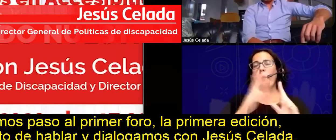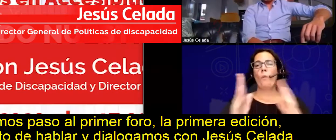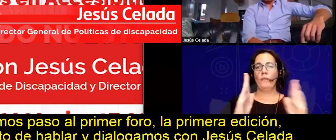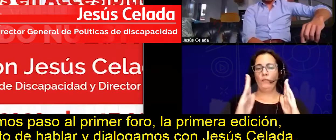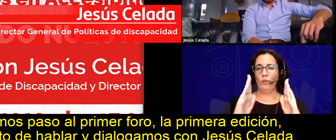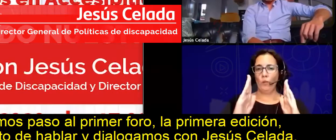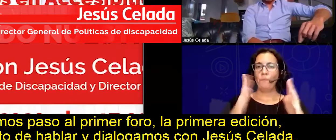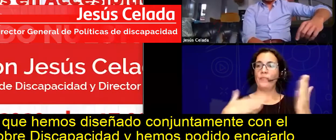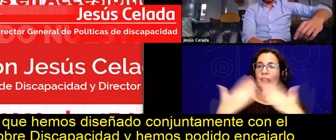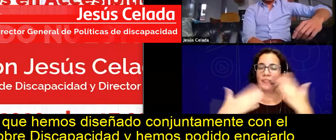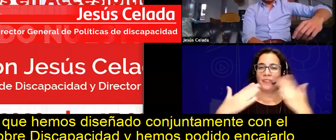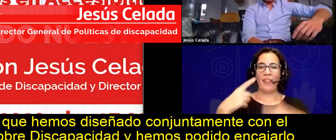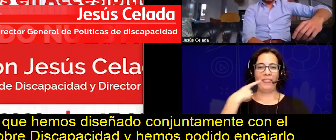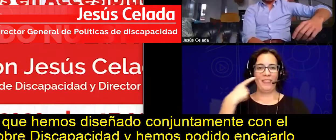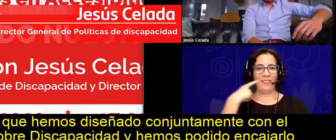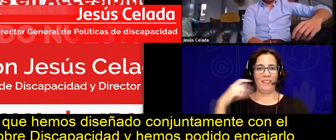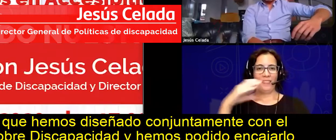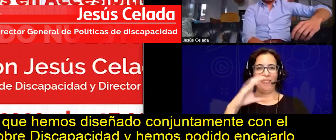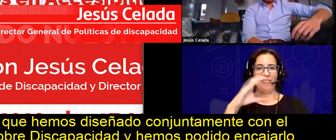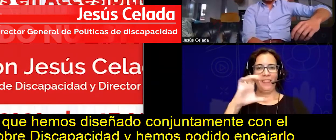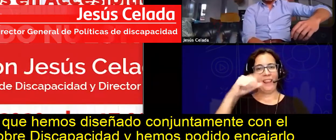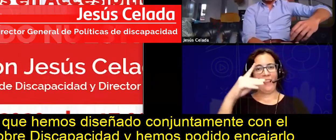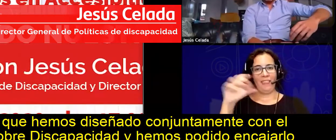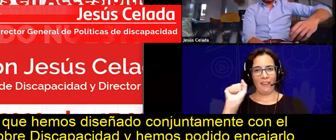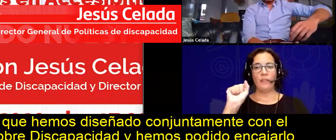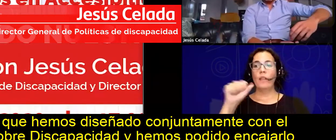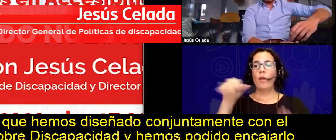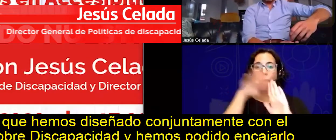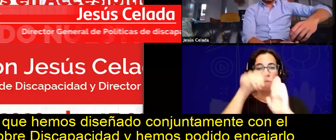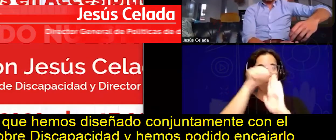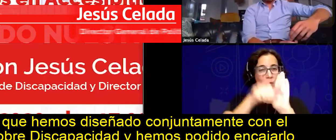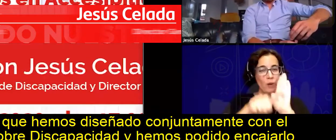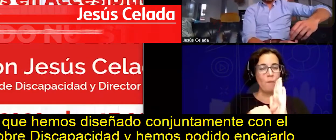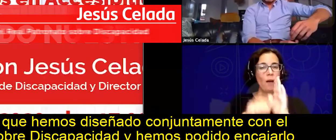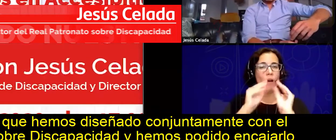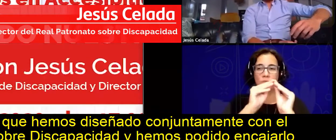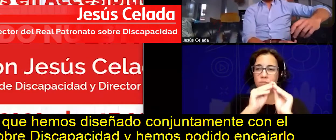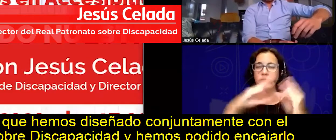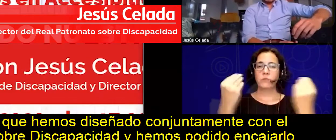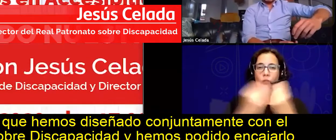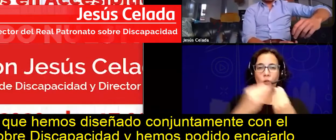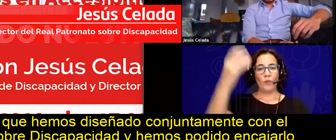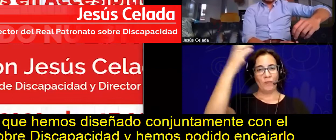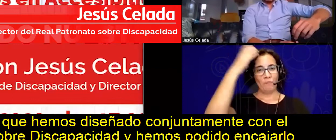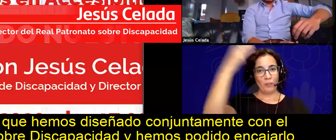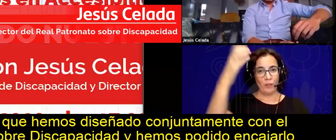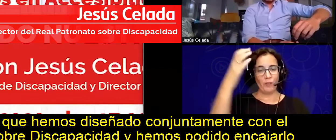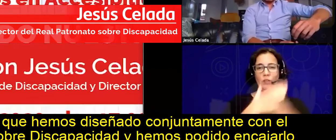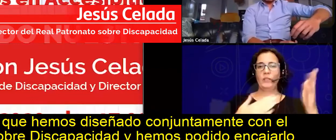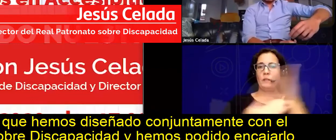con Jesús Celada. Es un programa que hemos diseñado conjuntamente con el Real Patronato sobre